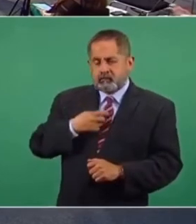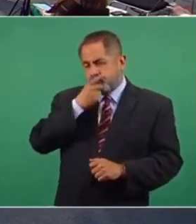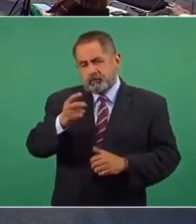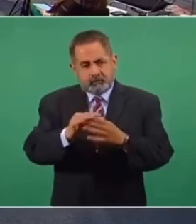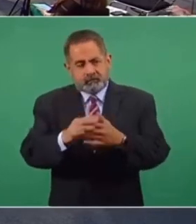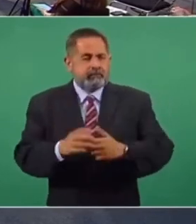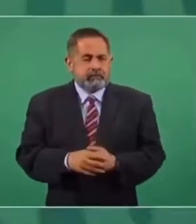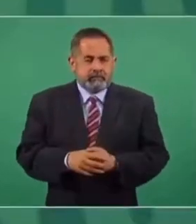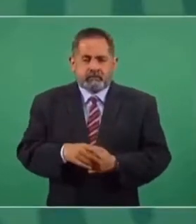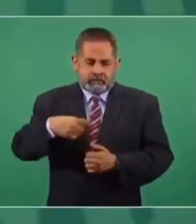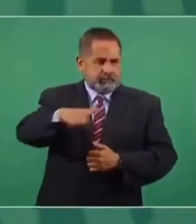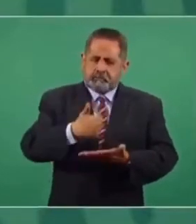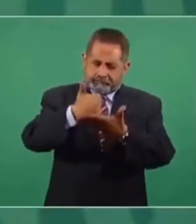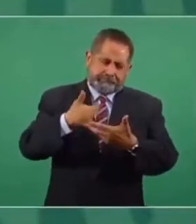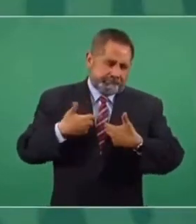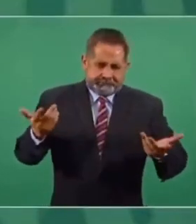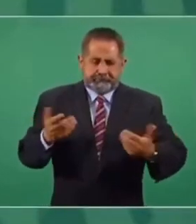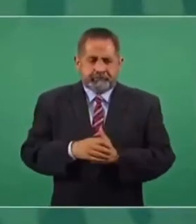comento, ayuden